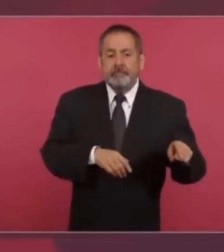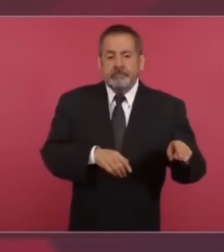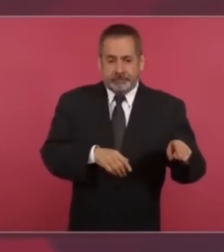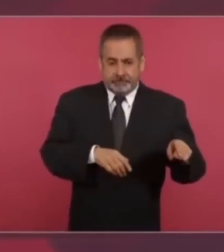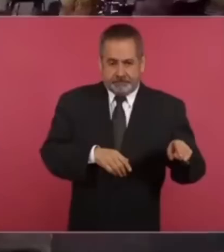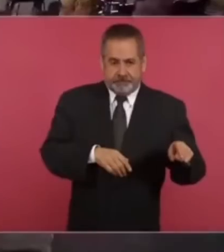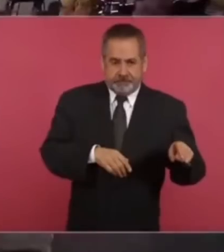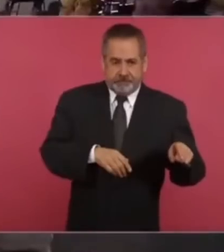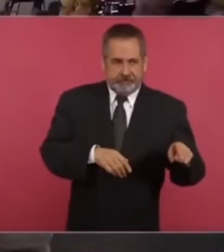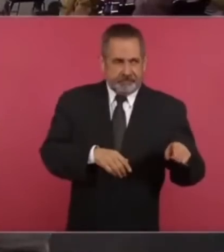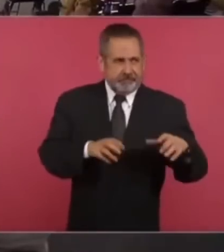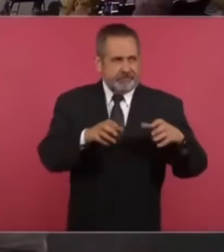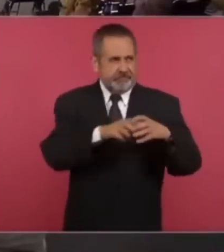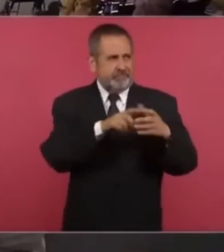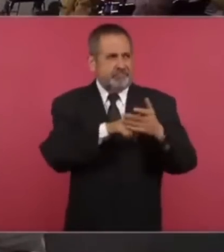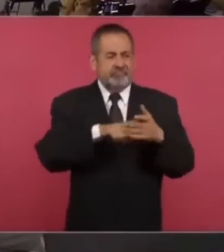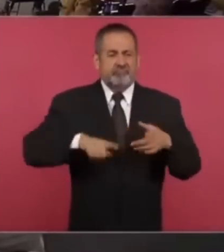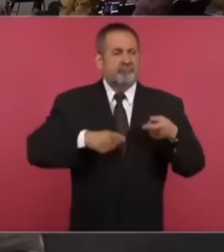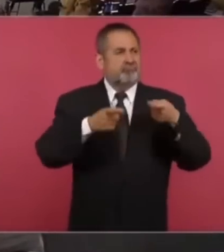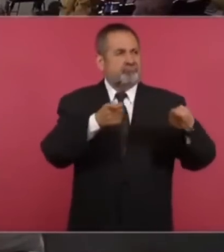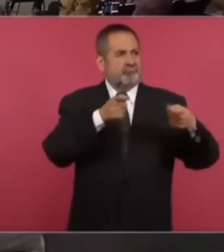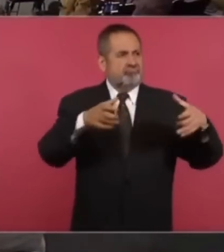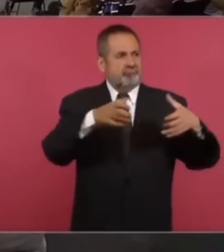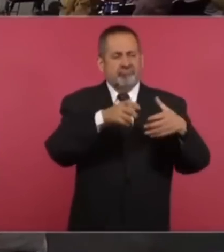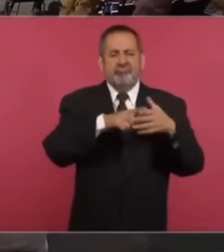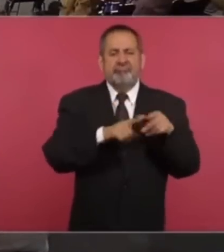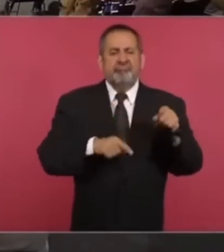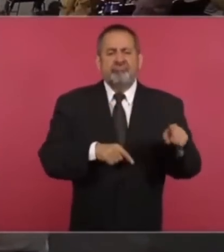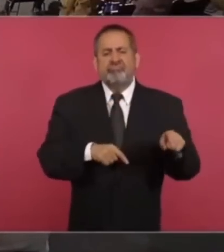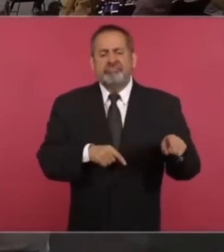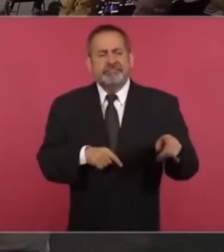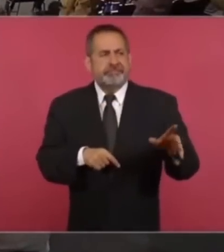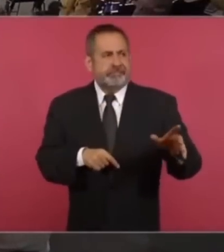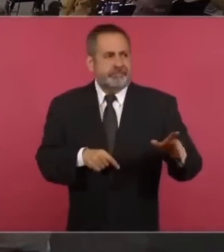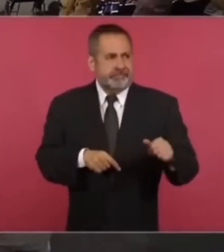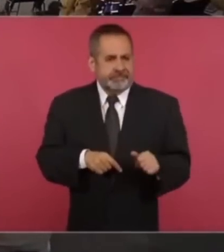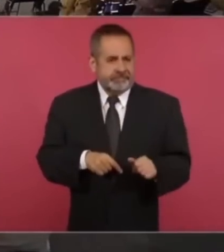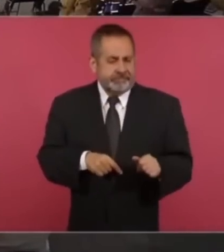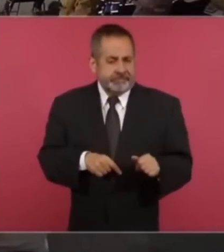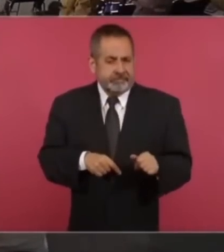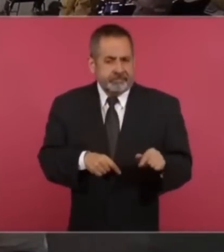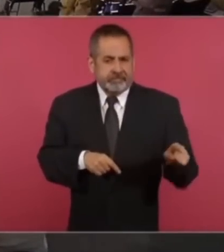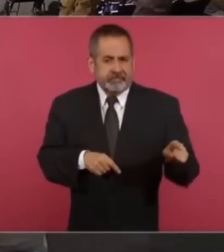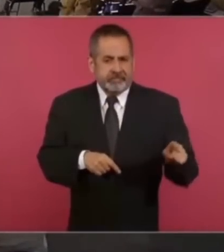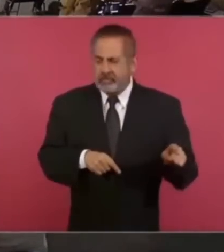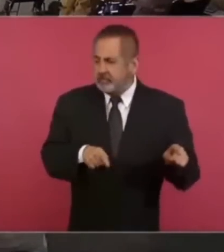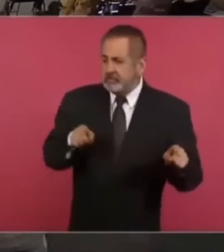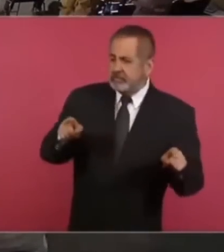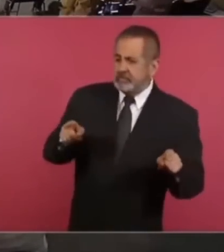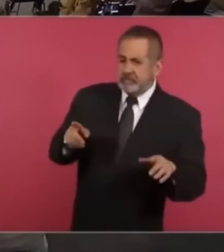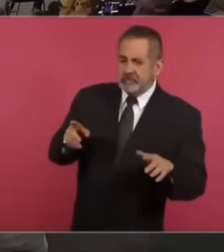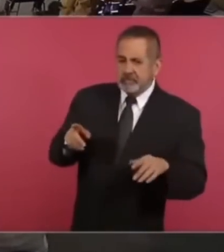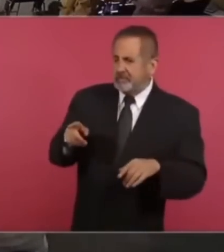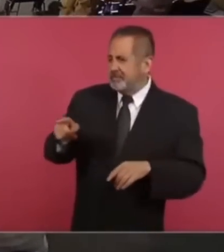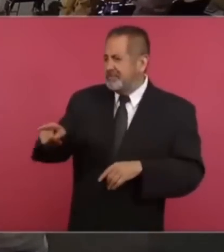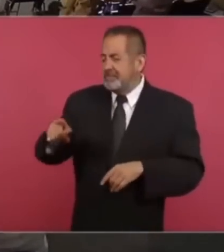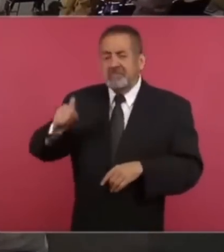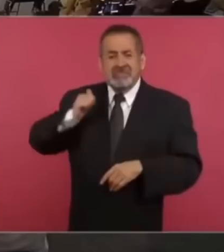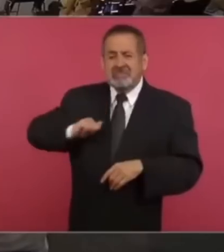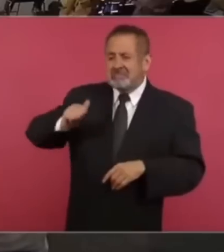de la clase gobernante, dominante, a que se renegara de las